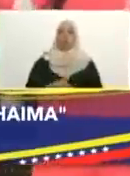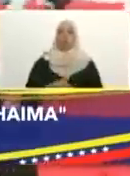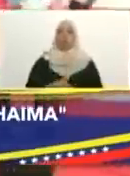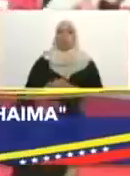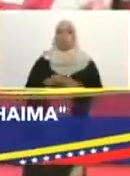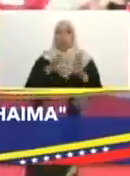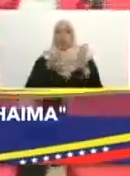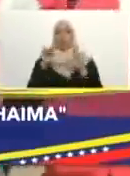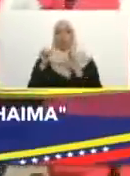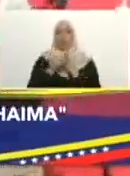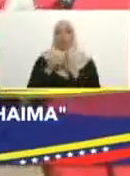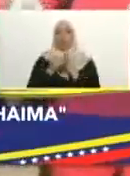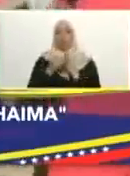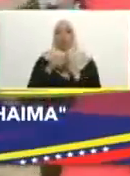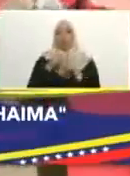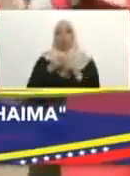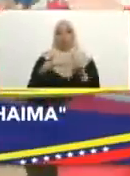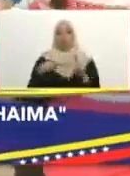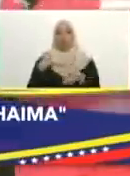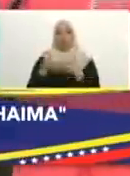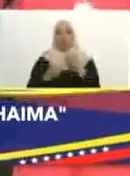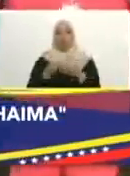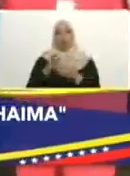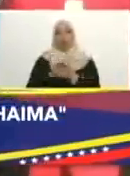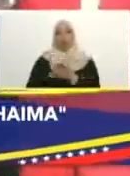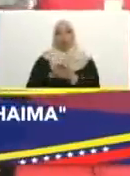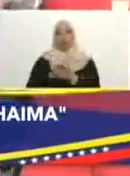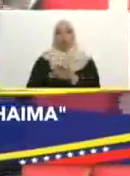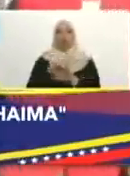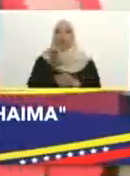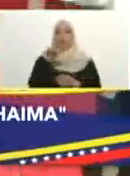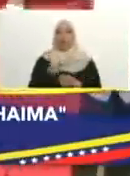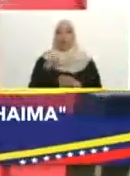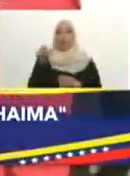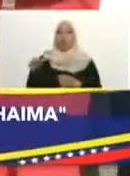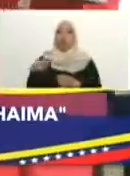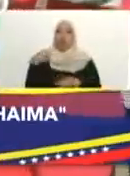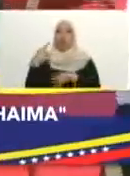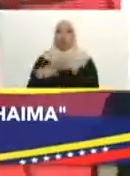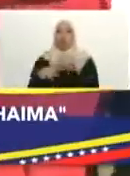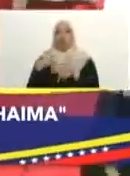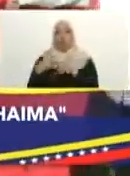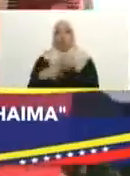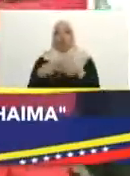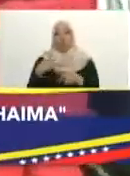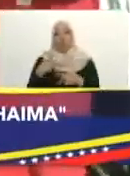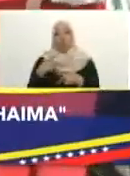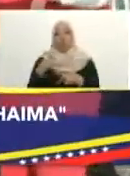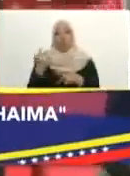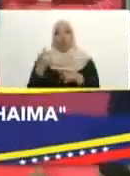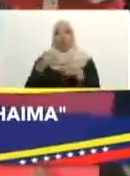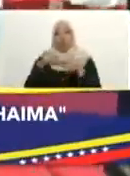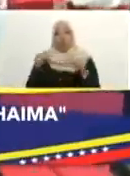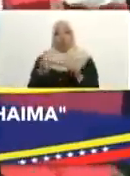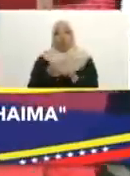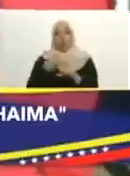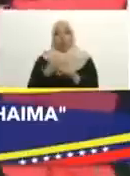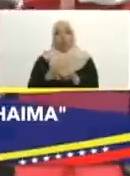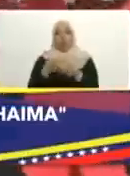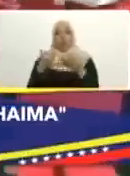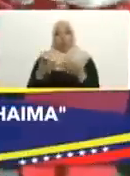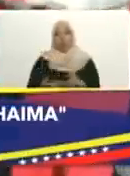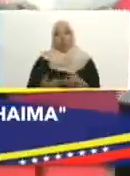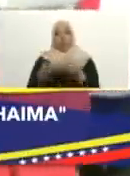barriles, más sin embargo, como dice mi compañera Rancelis, la producción de crudo